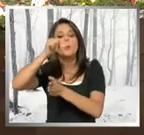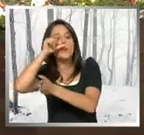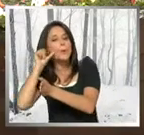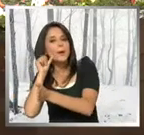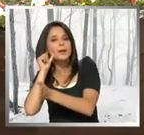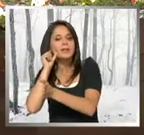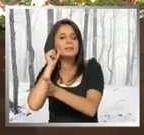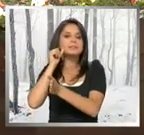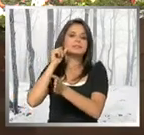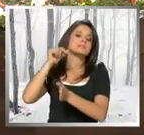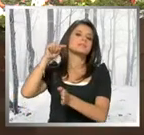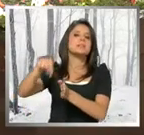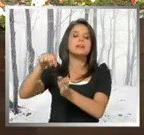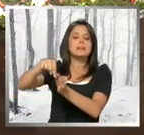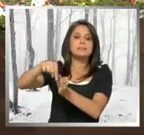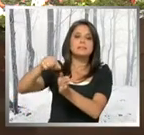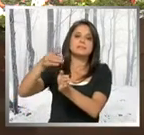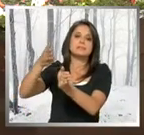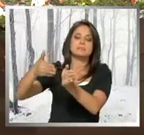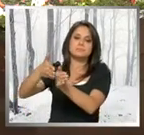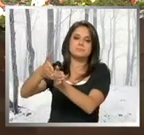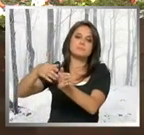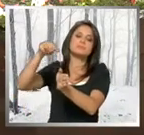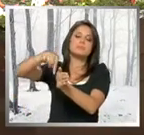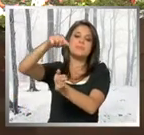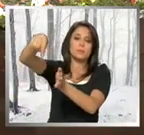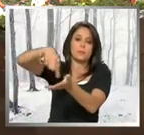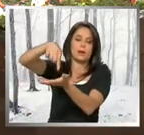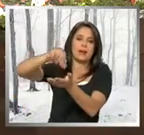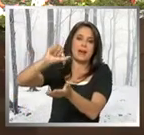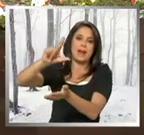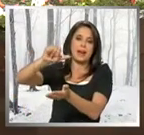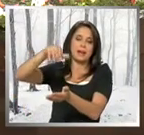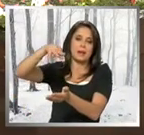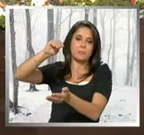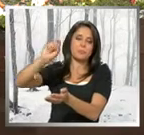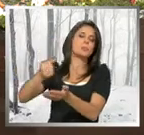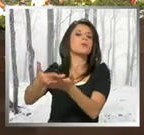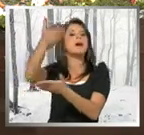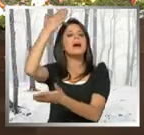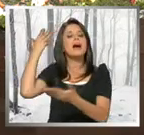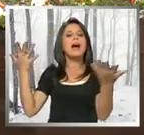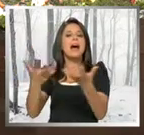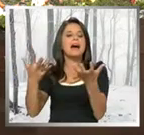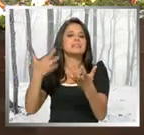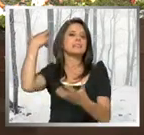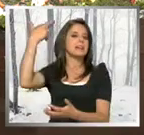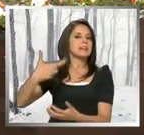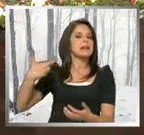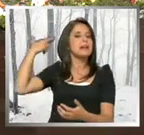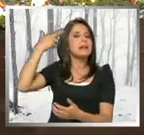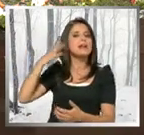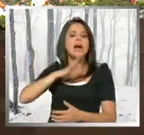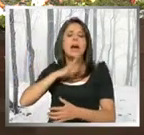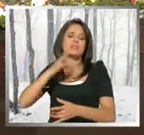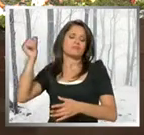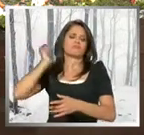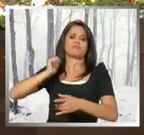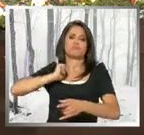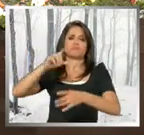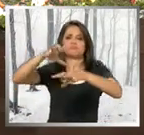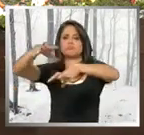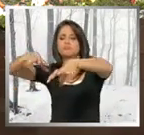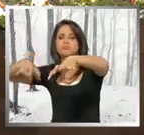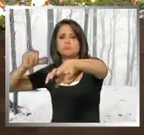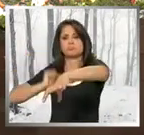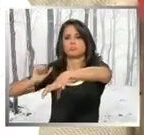Juárez, que es una zona que se desarrolló durante el virreinato. Había asentamientos prehispánicos ahí, pero eran